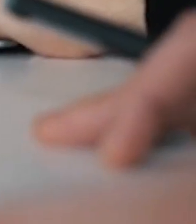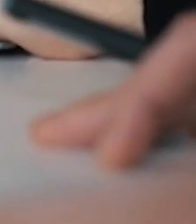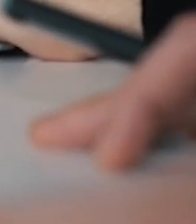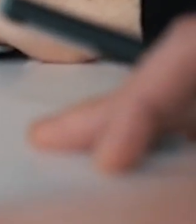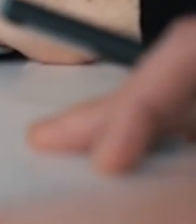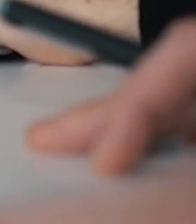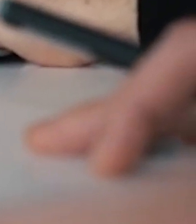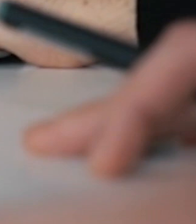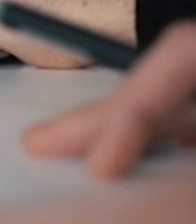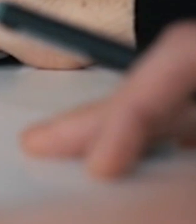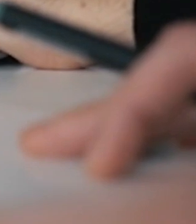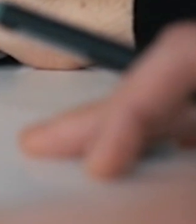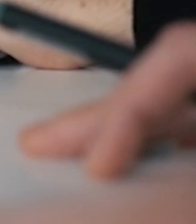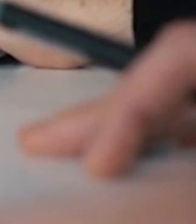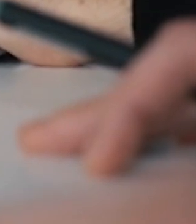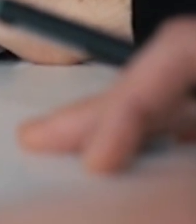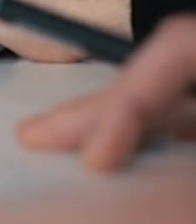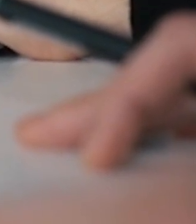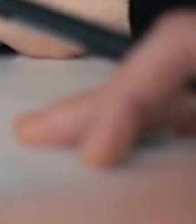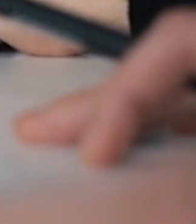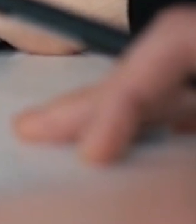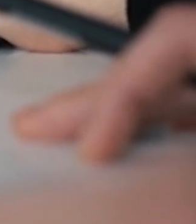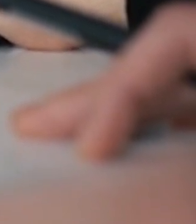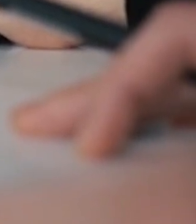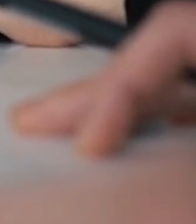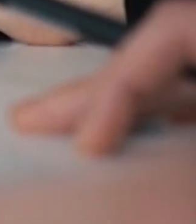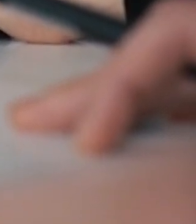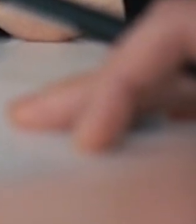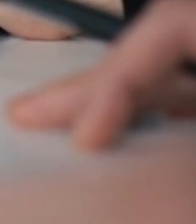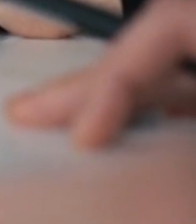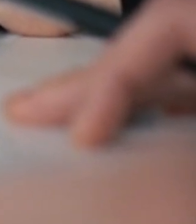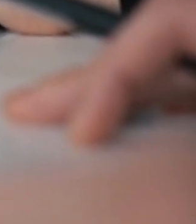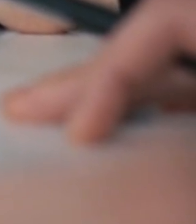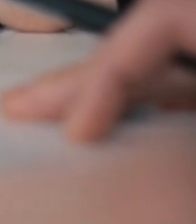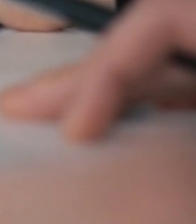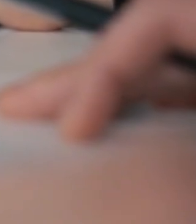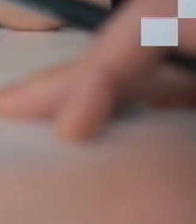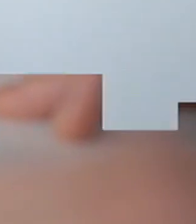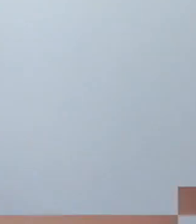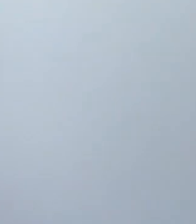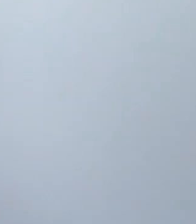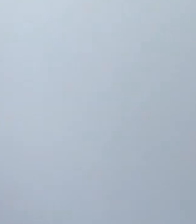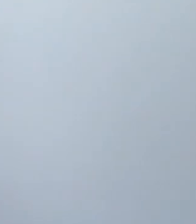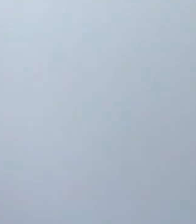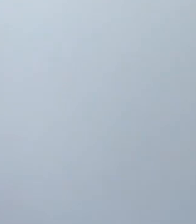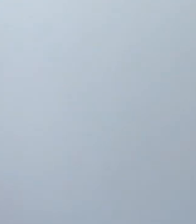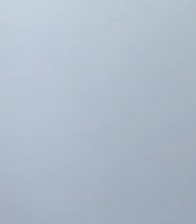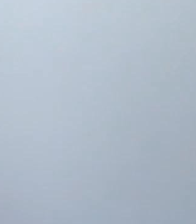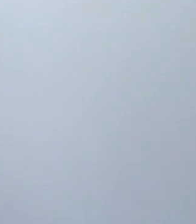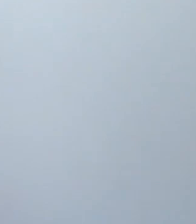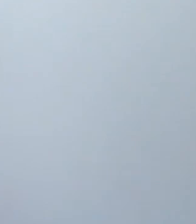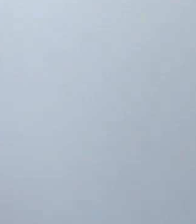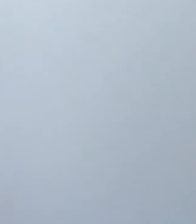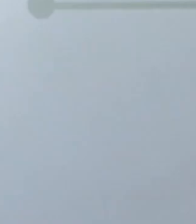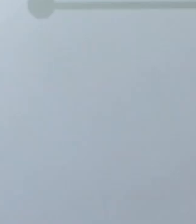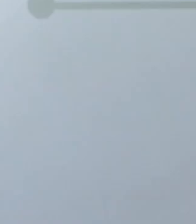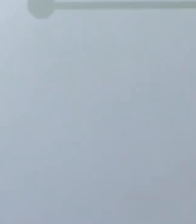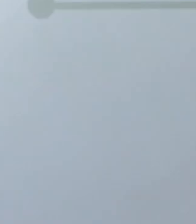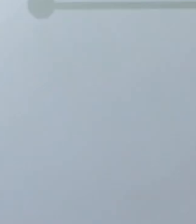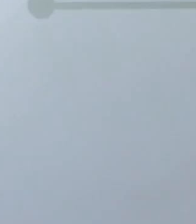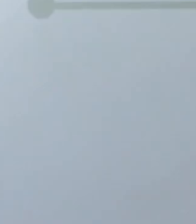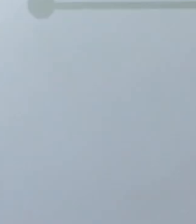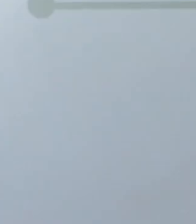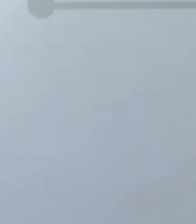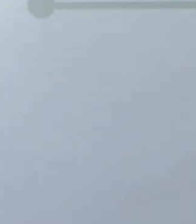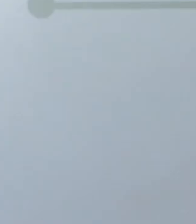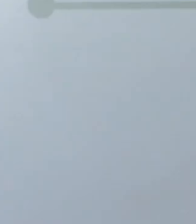del mapeo que pidió realizar el Poder Ejecutivo a las diferentes instituciones del Estado sobre su situación cibernética.